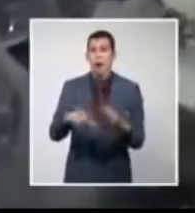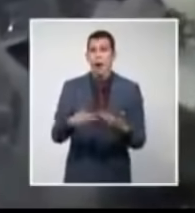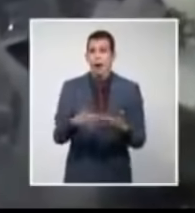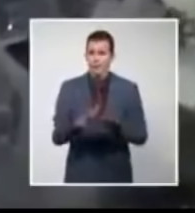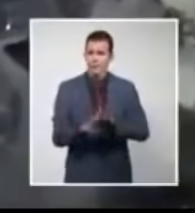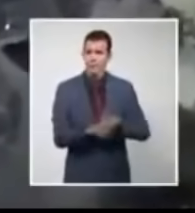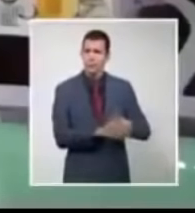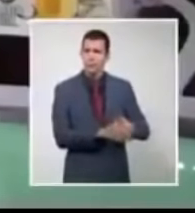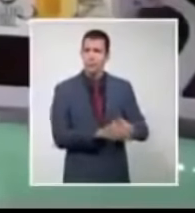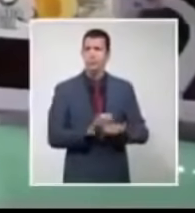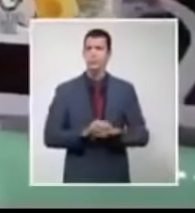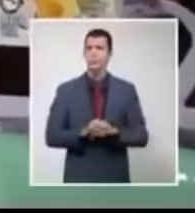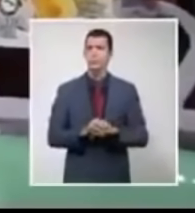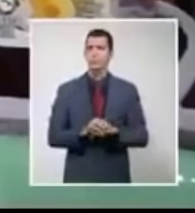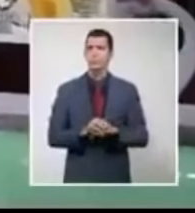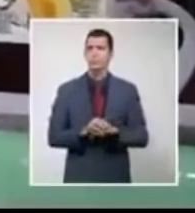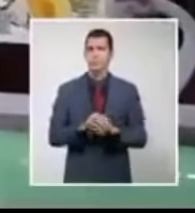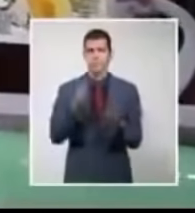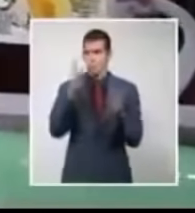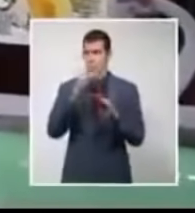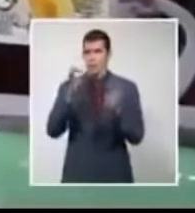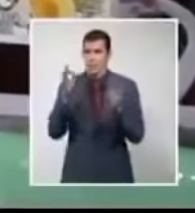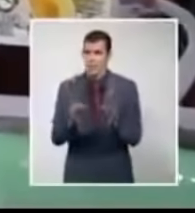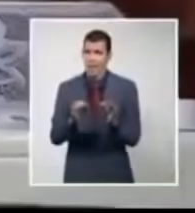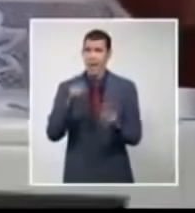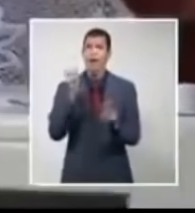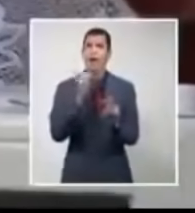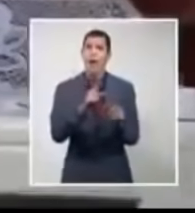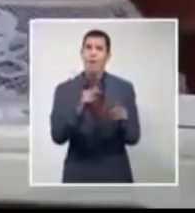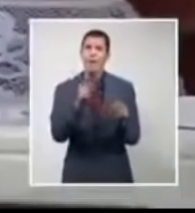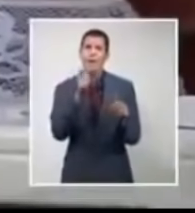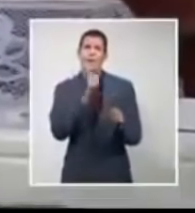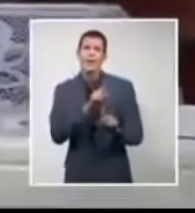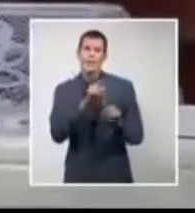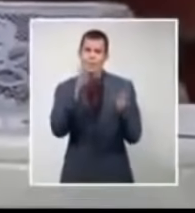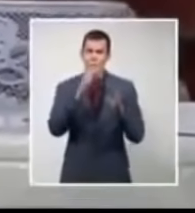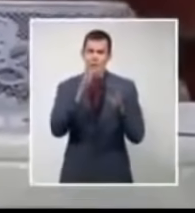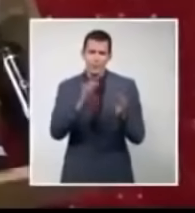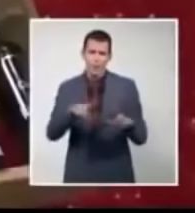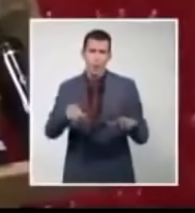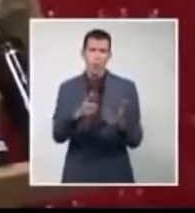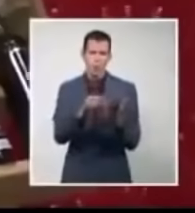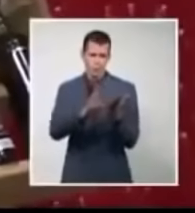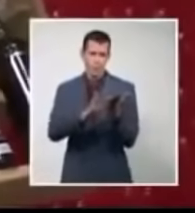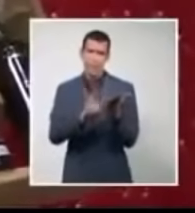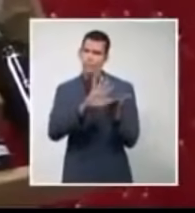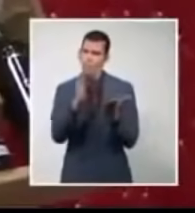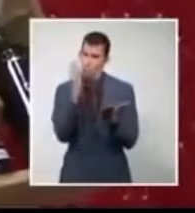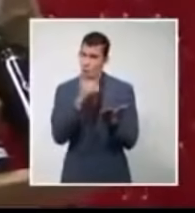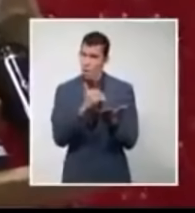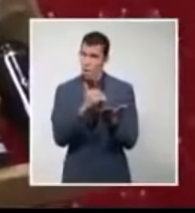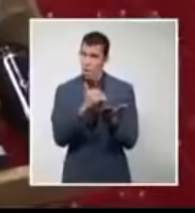bar cafetería ilegal donde el titular de la licencia sólo podía vender alimentos ligeros